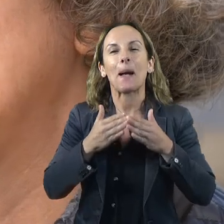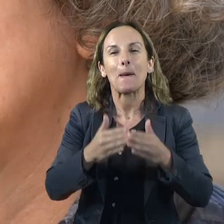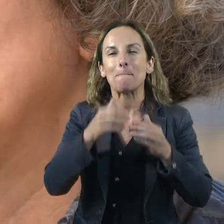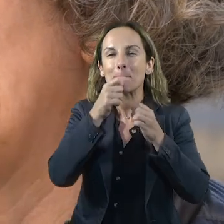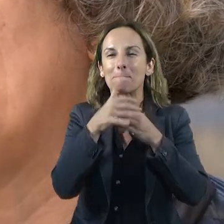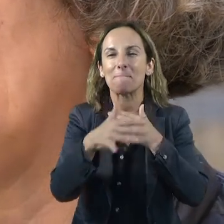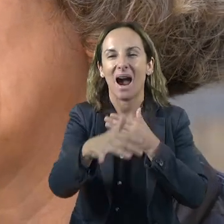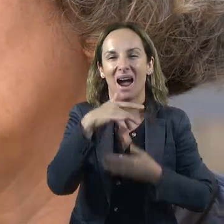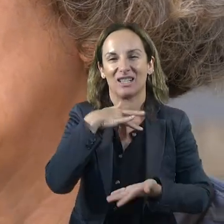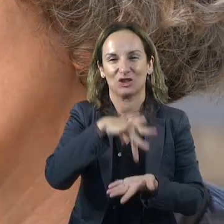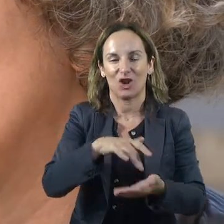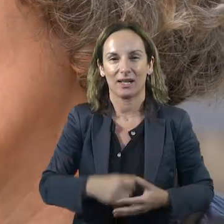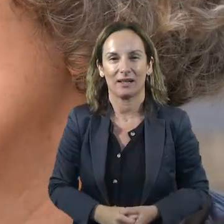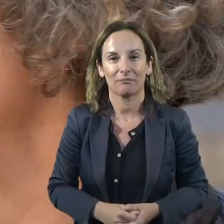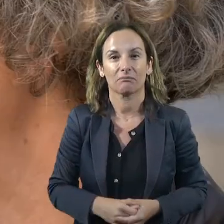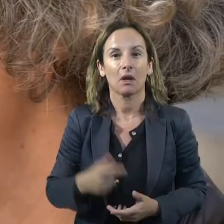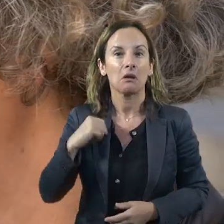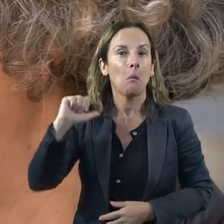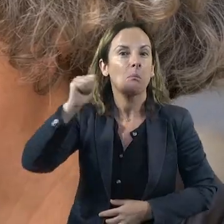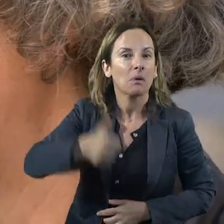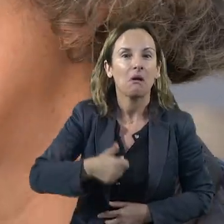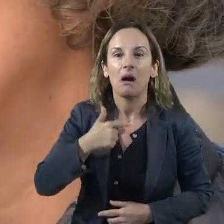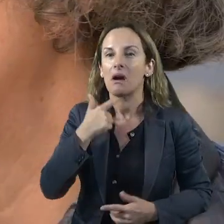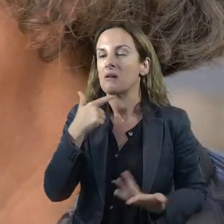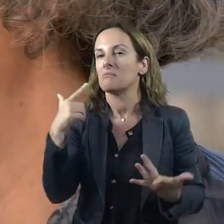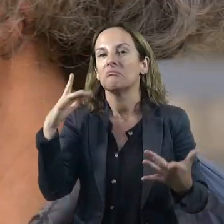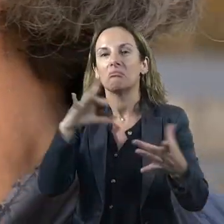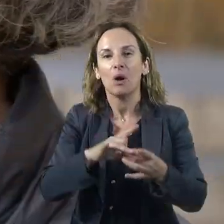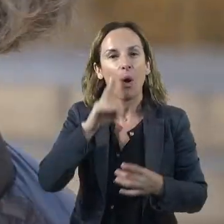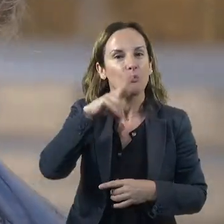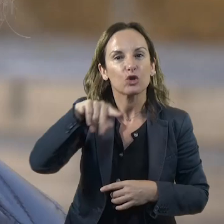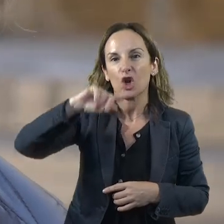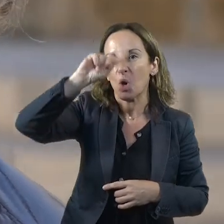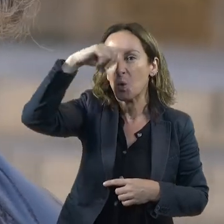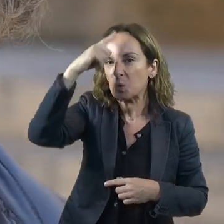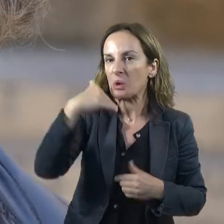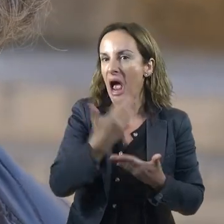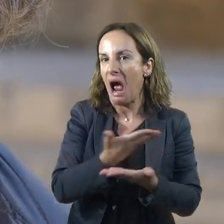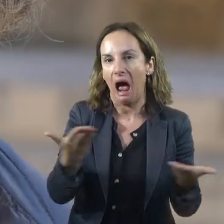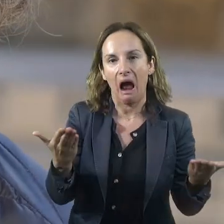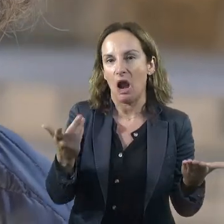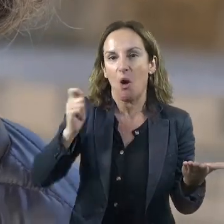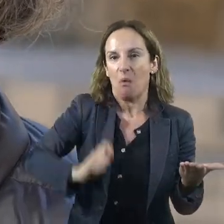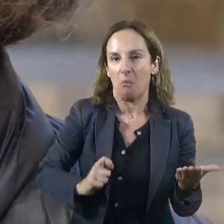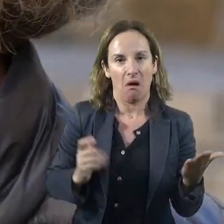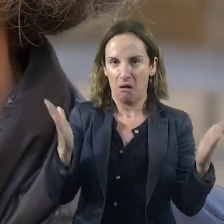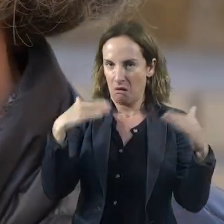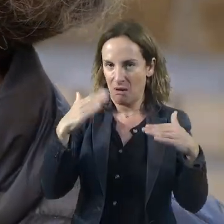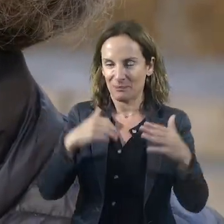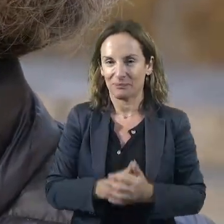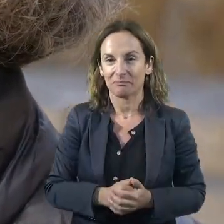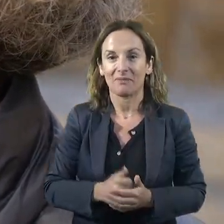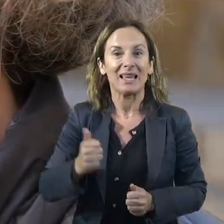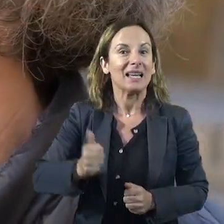yo no tenía ninguna relación ni con los museos, ni con la cultura, ni con la historia, más allá de la mía personal, ¿no?,